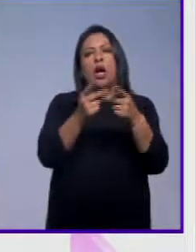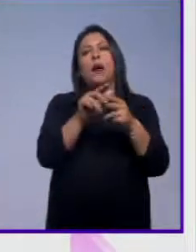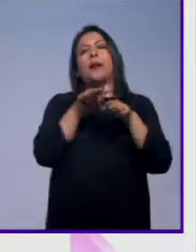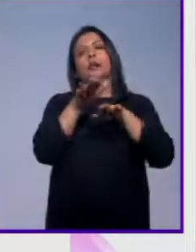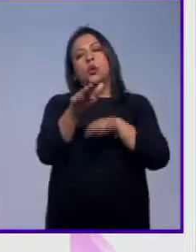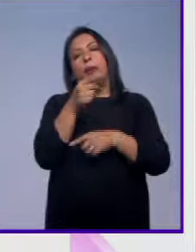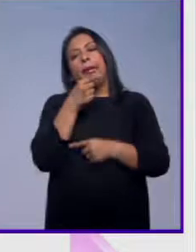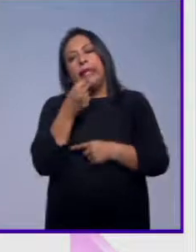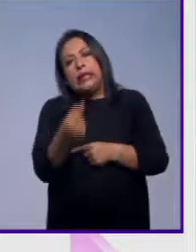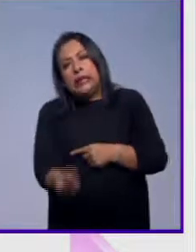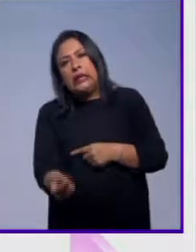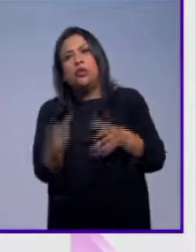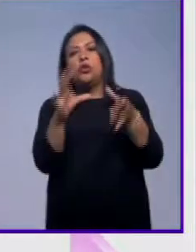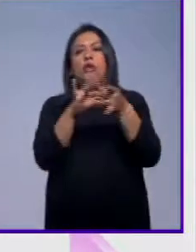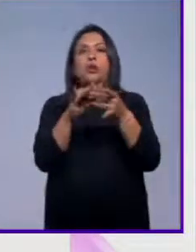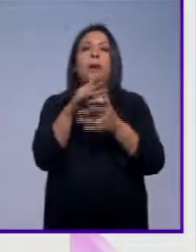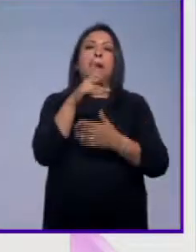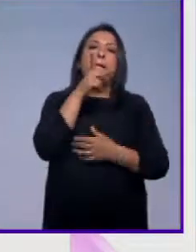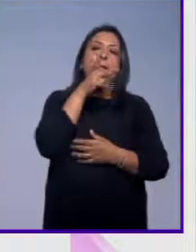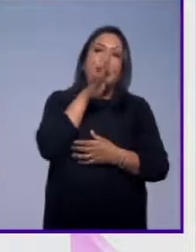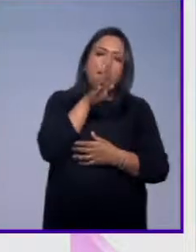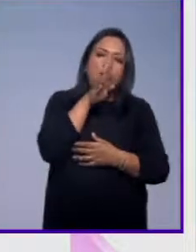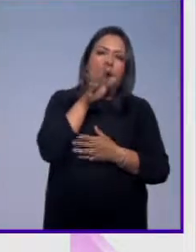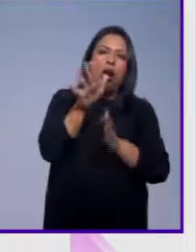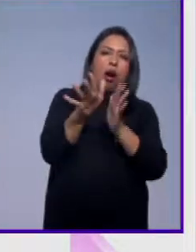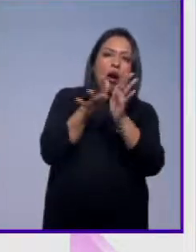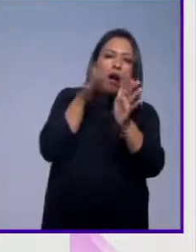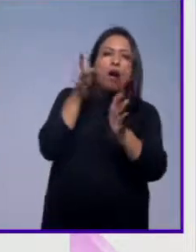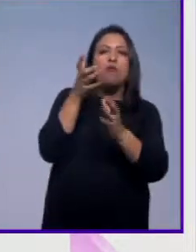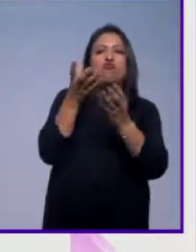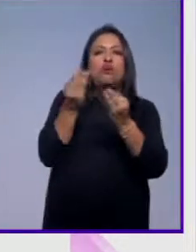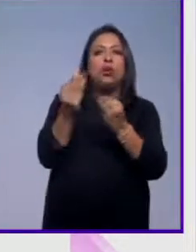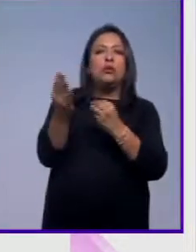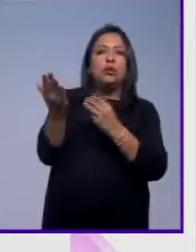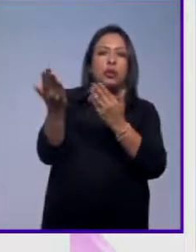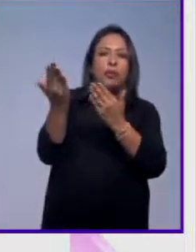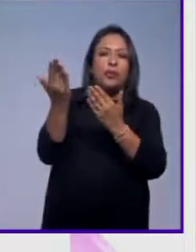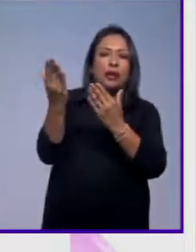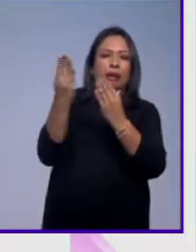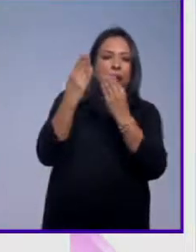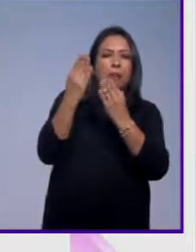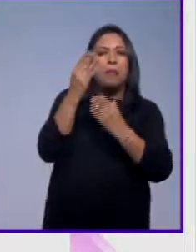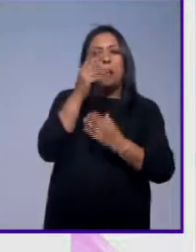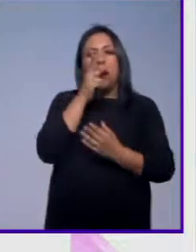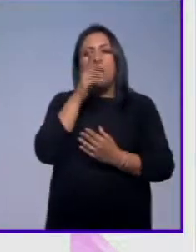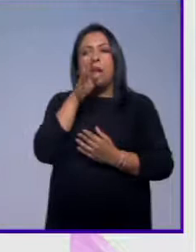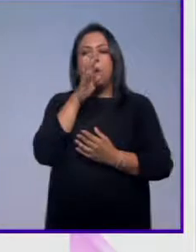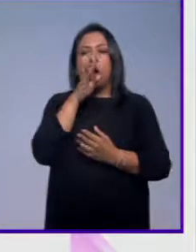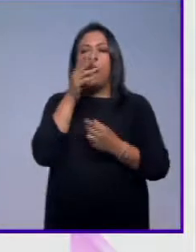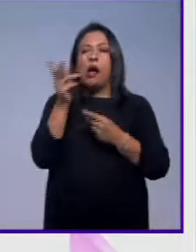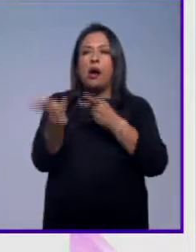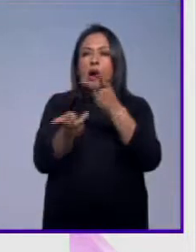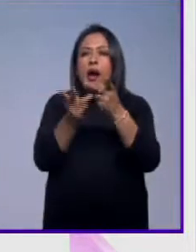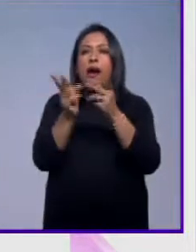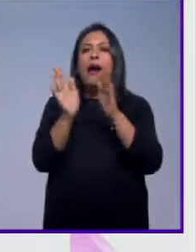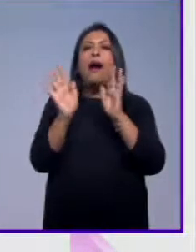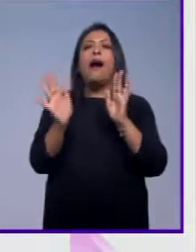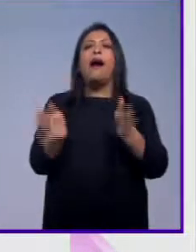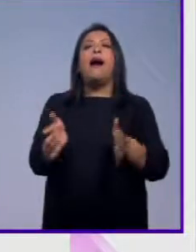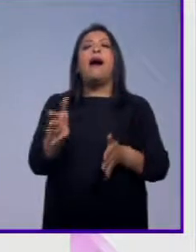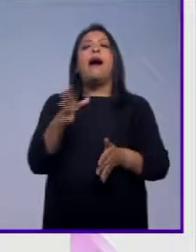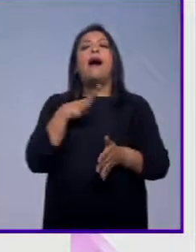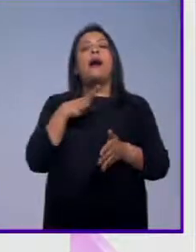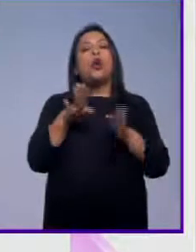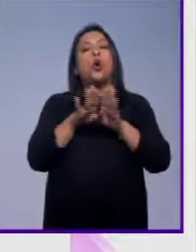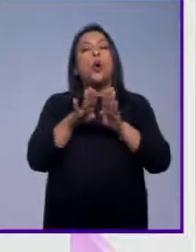y hablaron sobre sus padres la influencia que tuvieron sus padres sus madres etcétera entonces abrieron una parte de